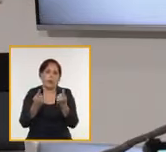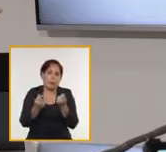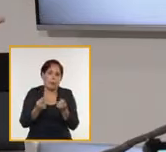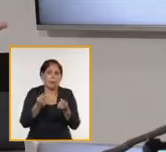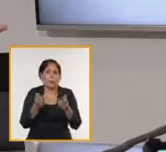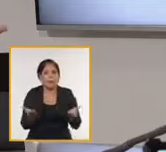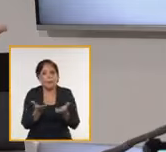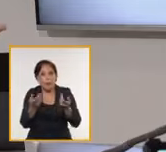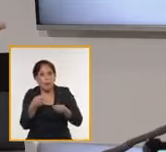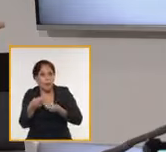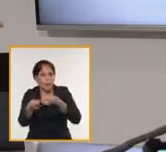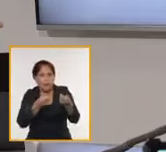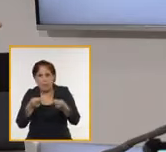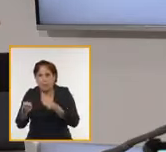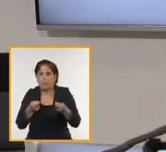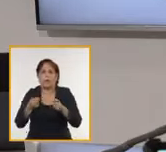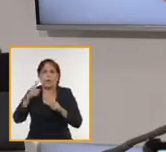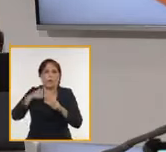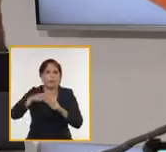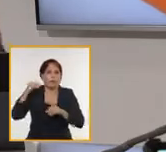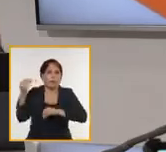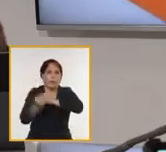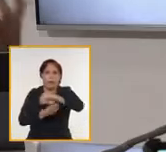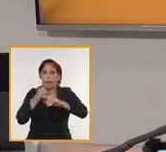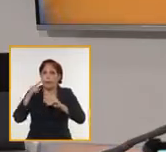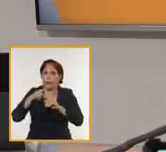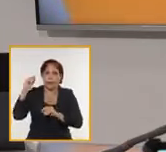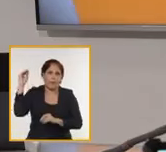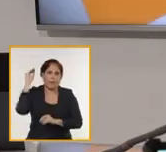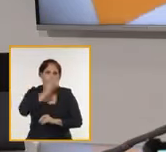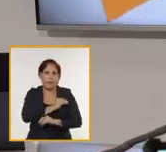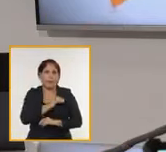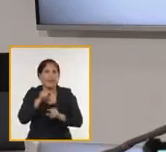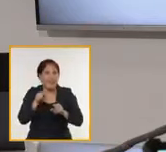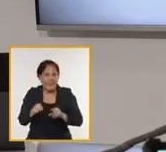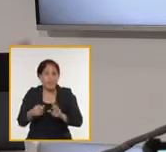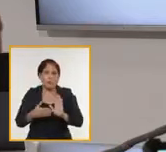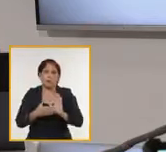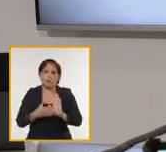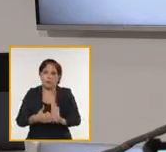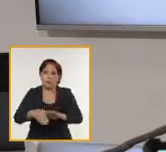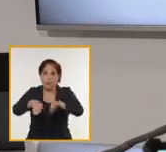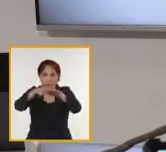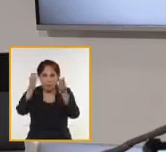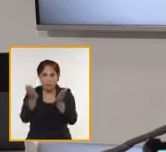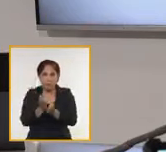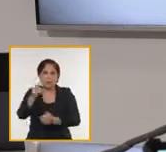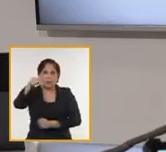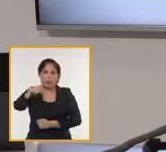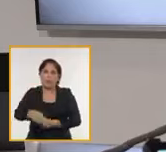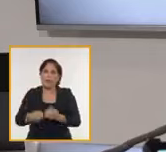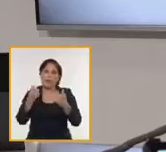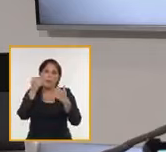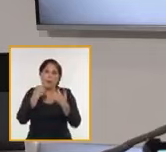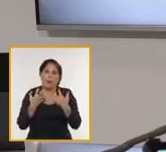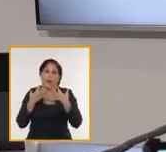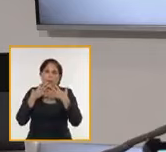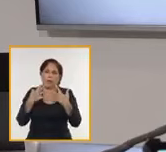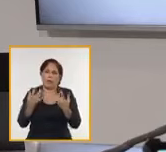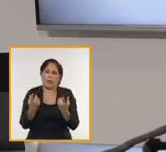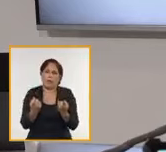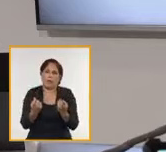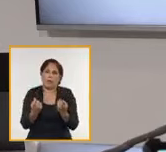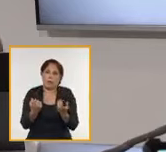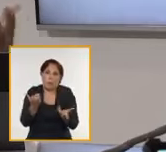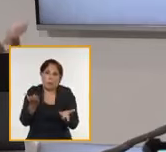comercio, transferencia tecnológica. Es esto lo que demanda el mundo de hoy. Y fíjate si está siendo